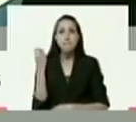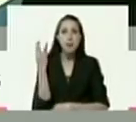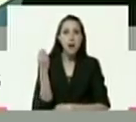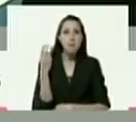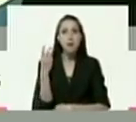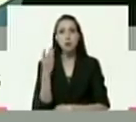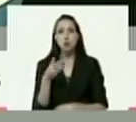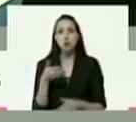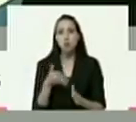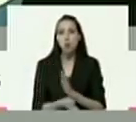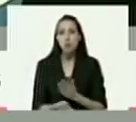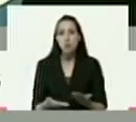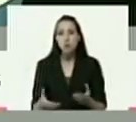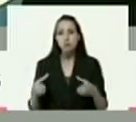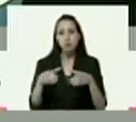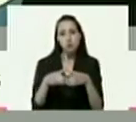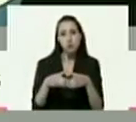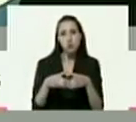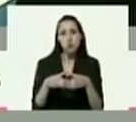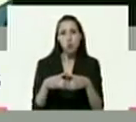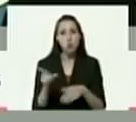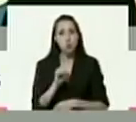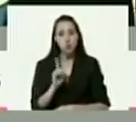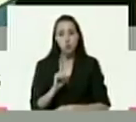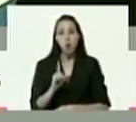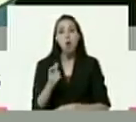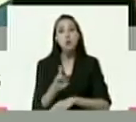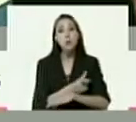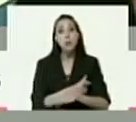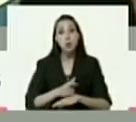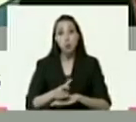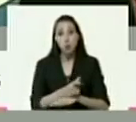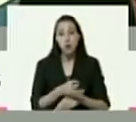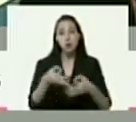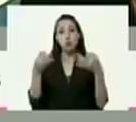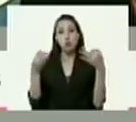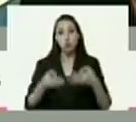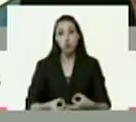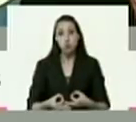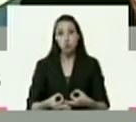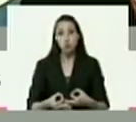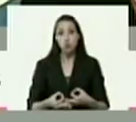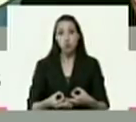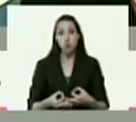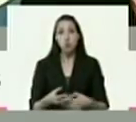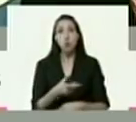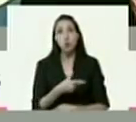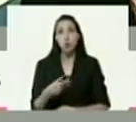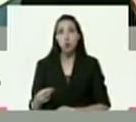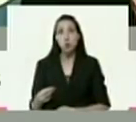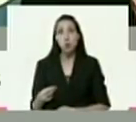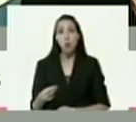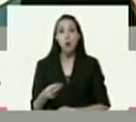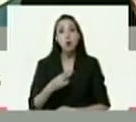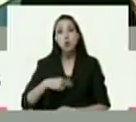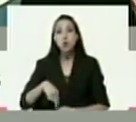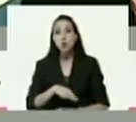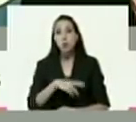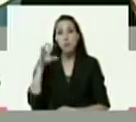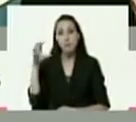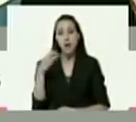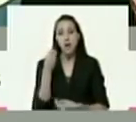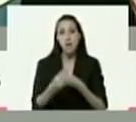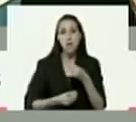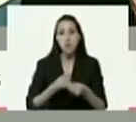una organización de representantes de gobiernos, de ejecutivos, y mucho menos después que nuestro país cumplió con todos